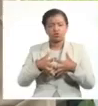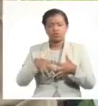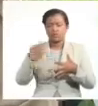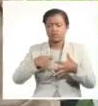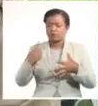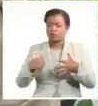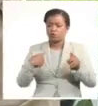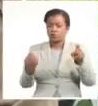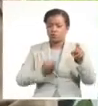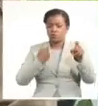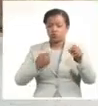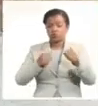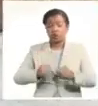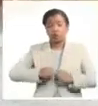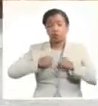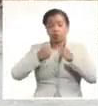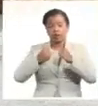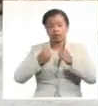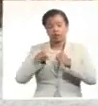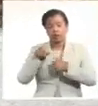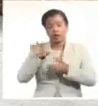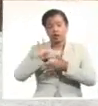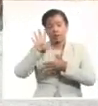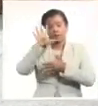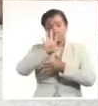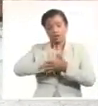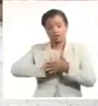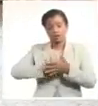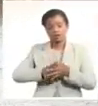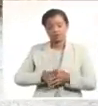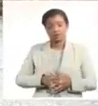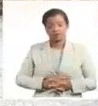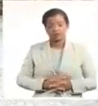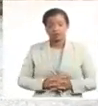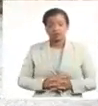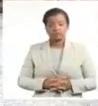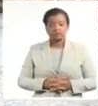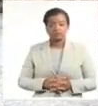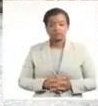sobre nuestras tierras de América. Manolo Rodríguez Salas, Sistema Informativo.